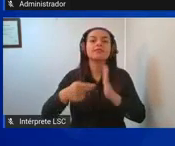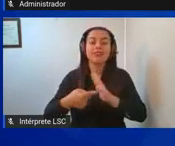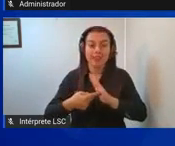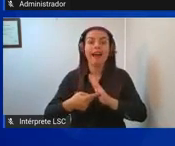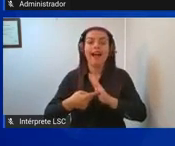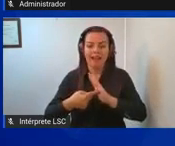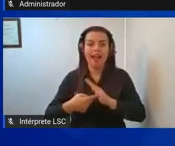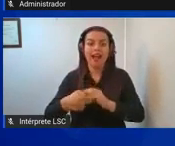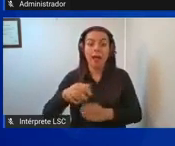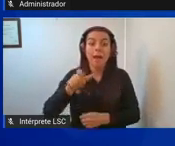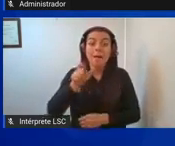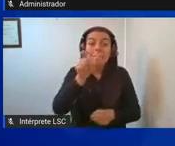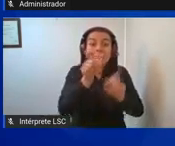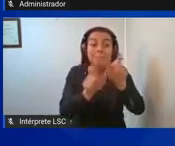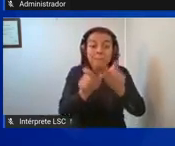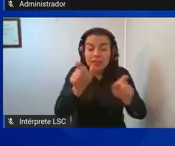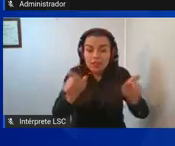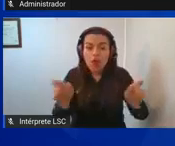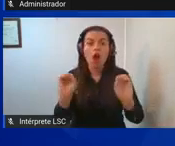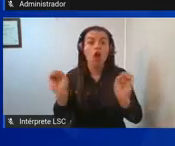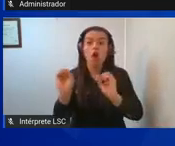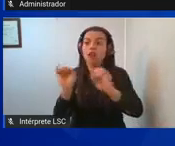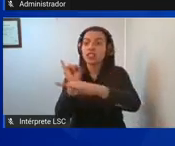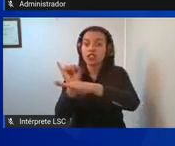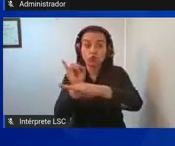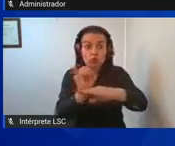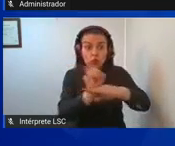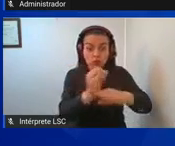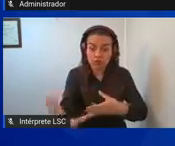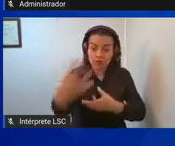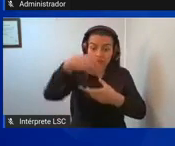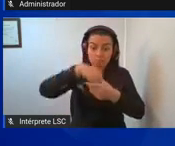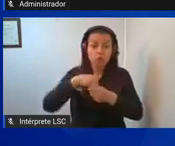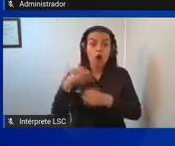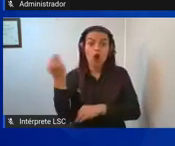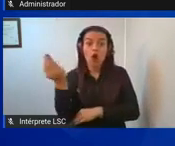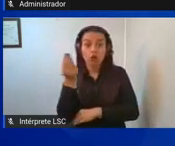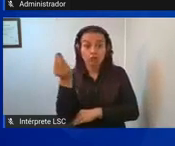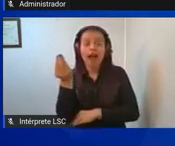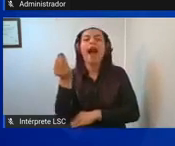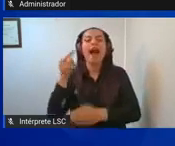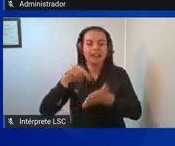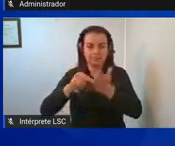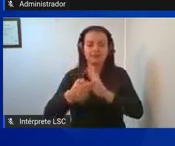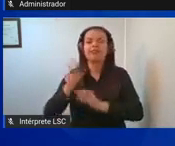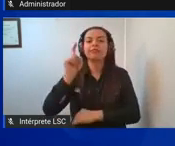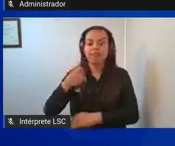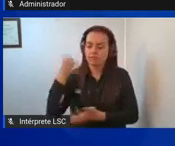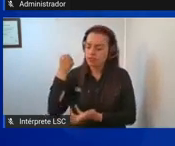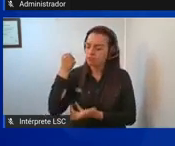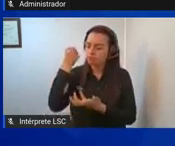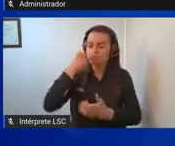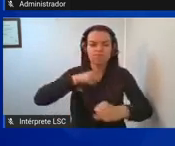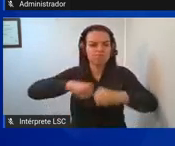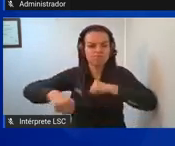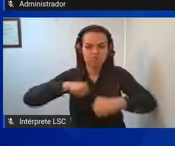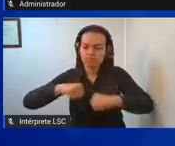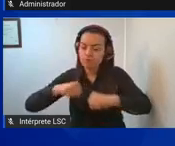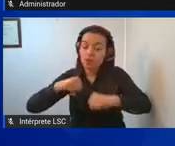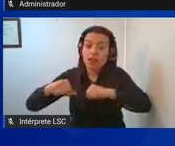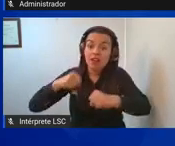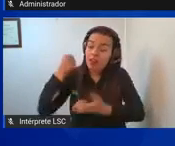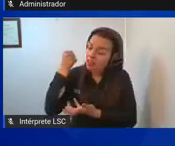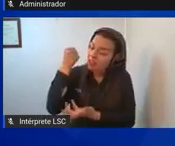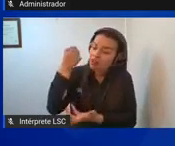las personas e instituciones que están ahí de liderar gestión de recursos para beneficio